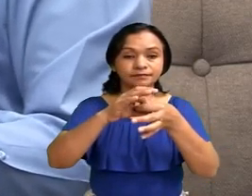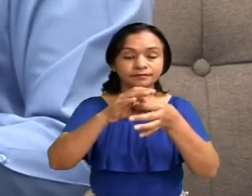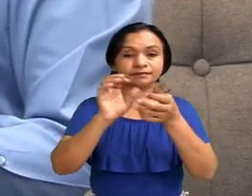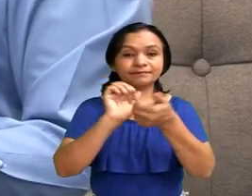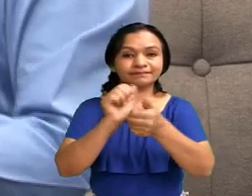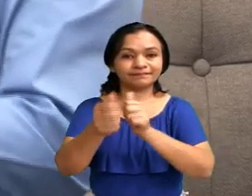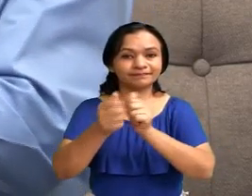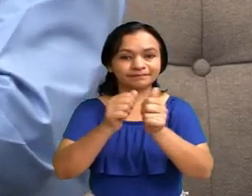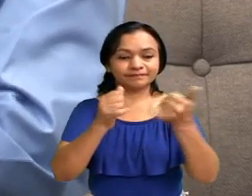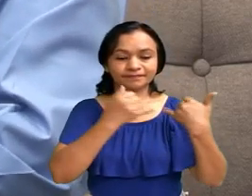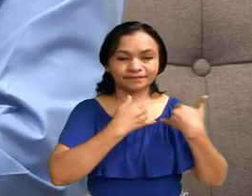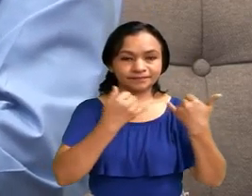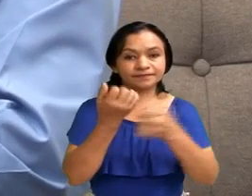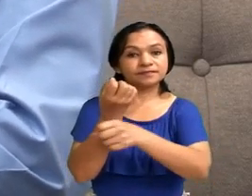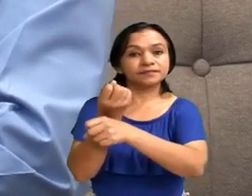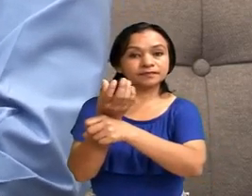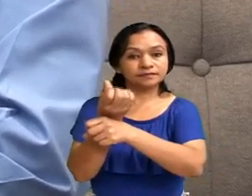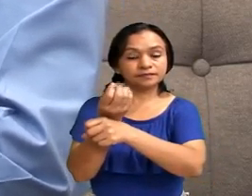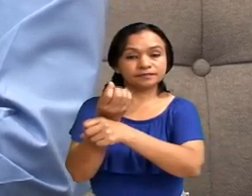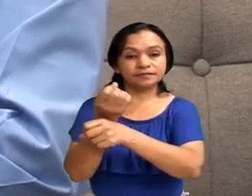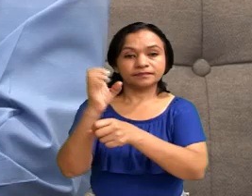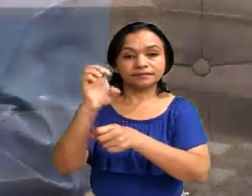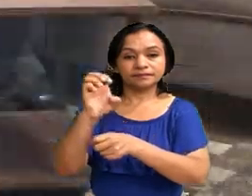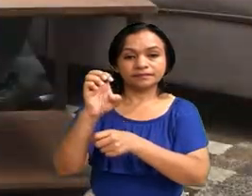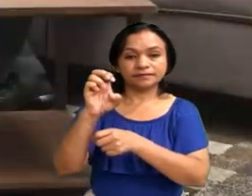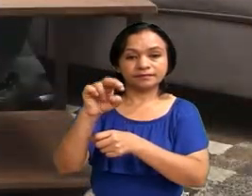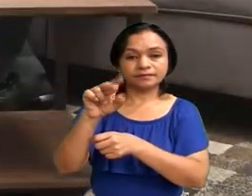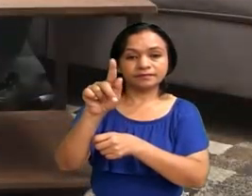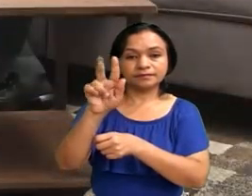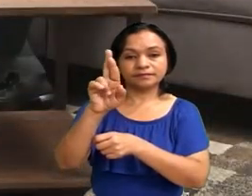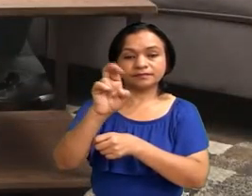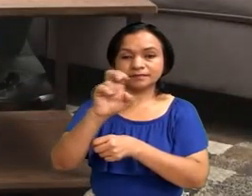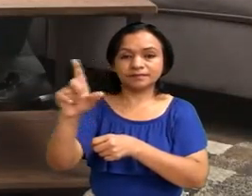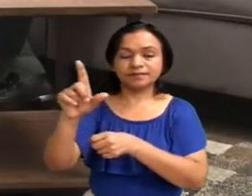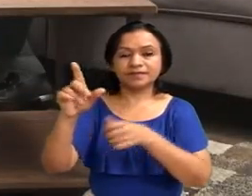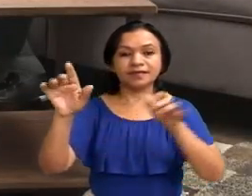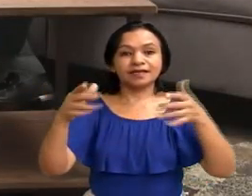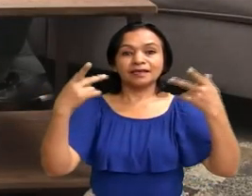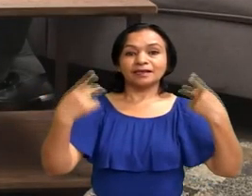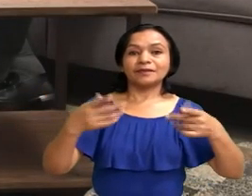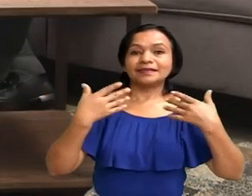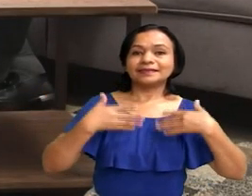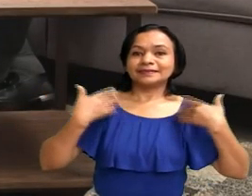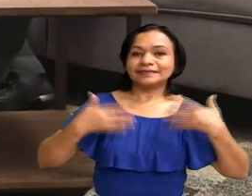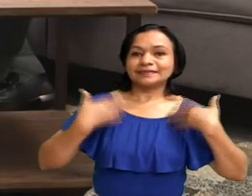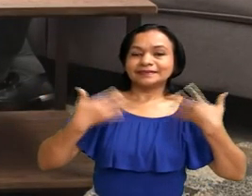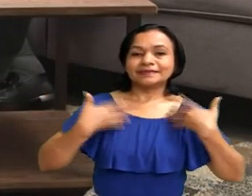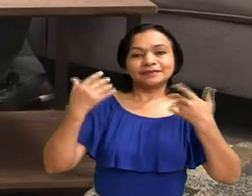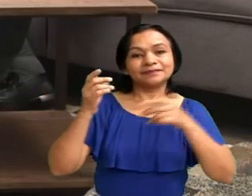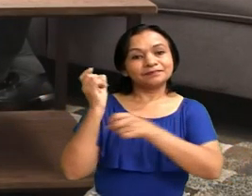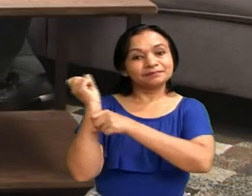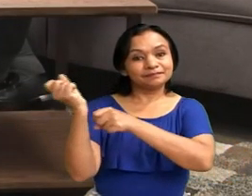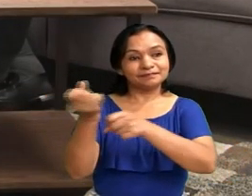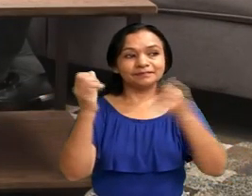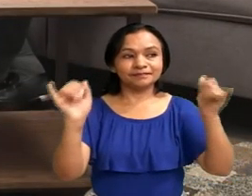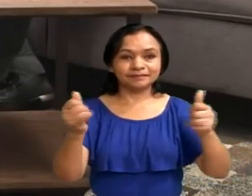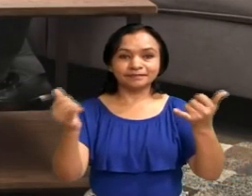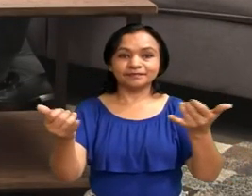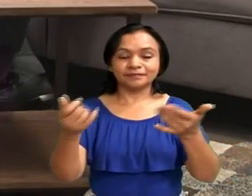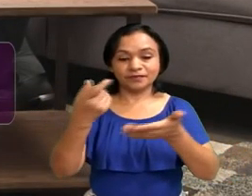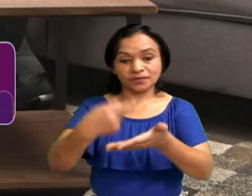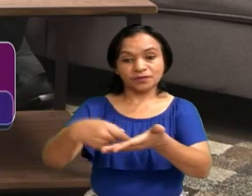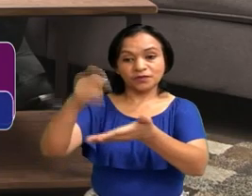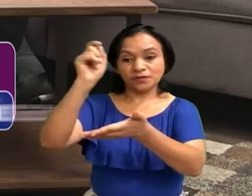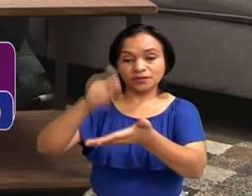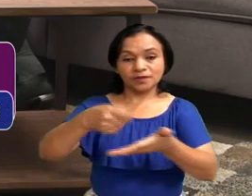Deportes, la alcaldía y Enatrel. Y los fanáticos del Pomares ahí agradecidos precisamente. Entonces